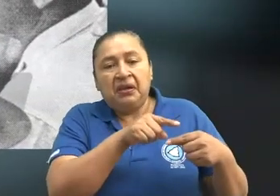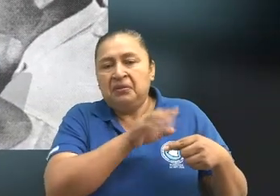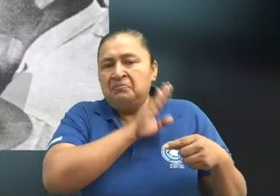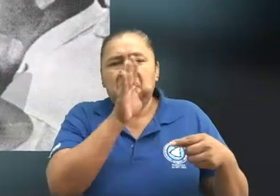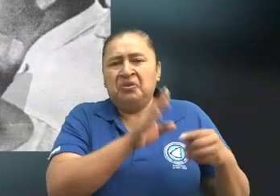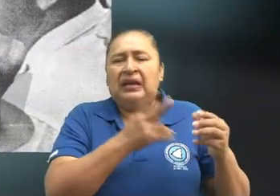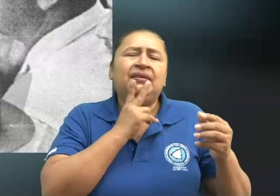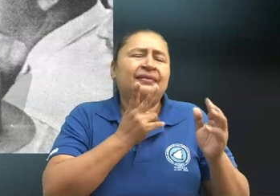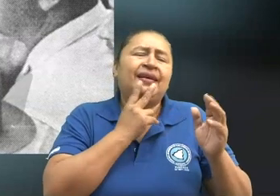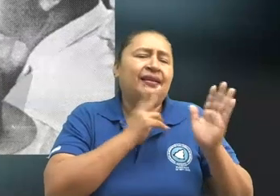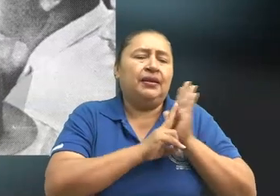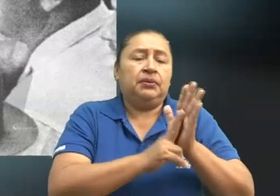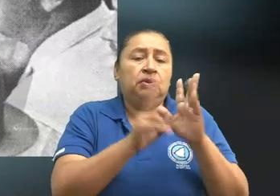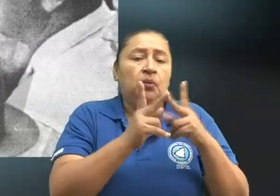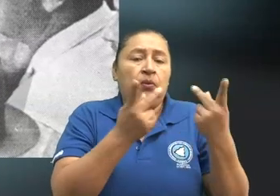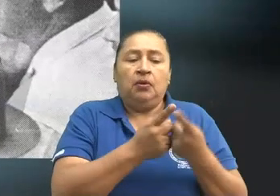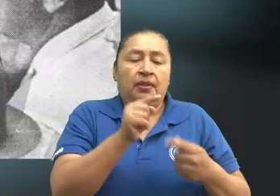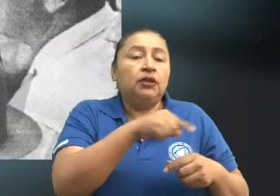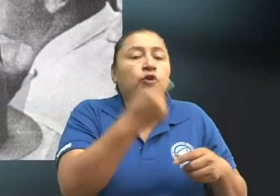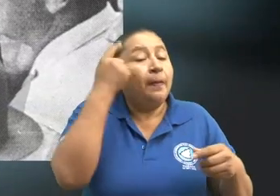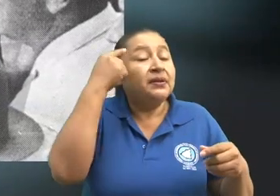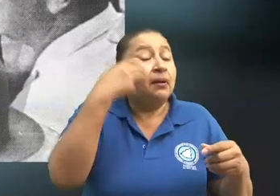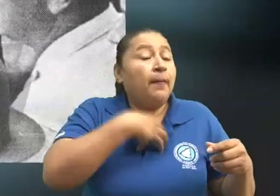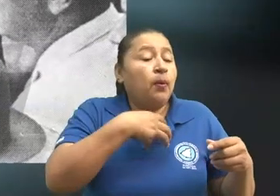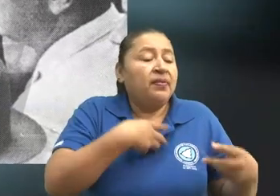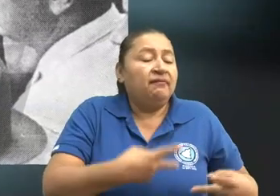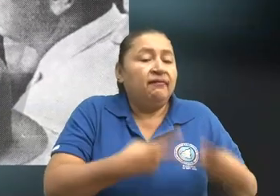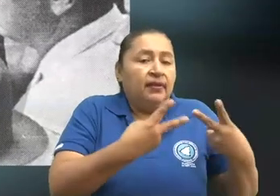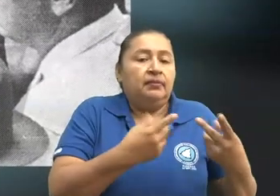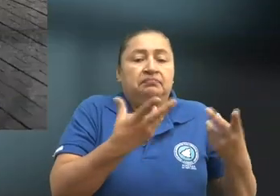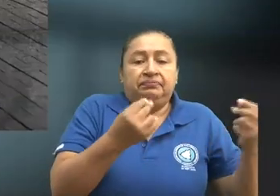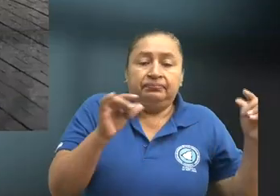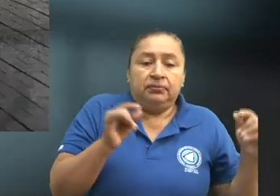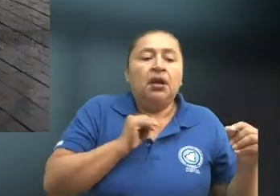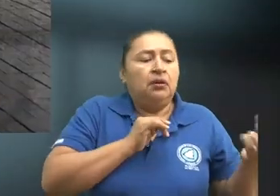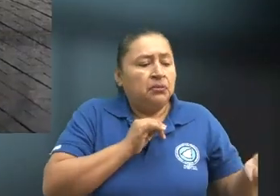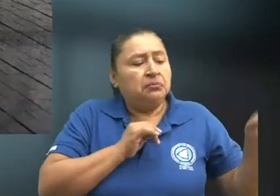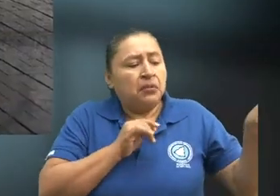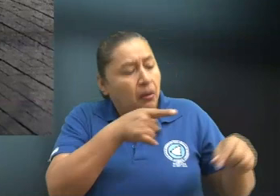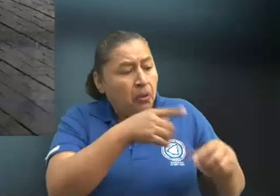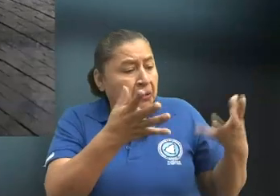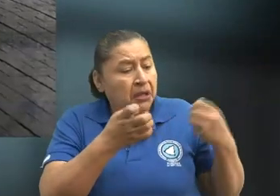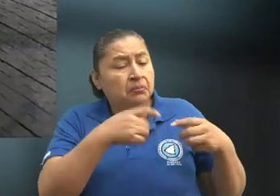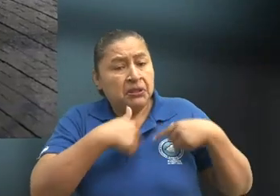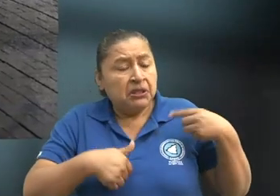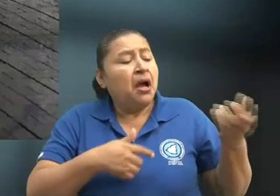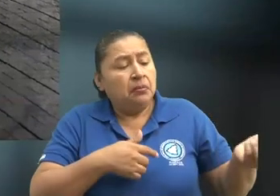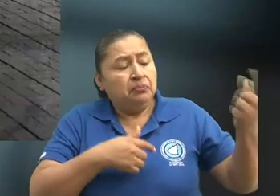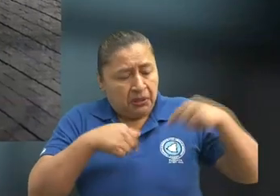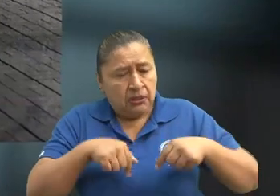nunca representó los intereses del pueblo, solo sus intereses minoritarios, ¿verdad? Y le va a dar espacios de poder, como te decía, pues, del